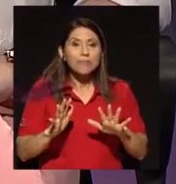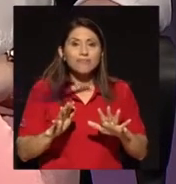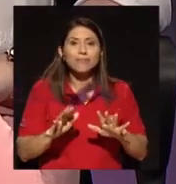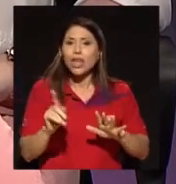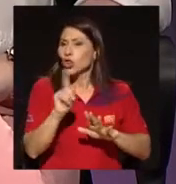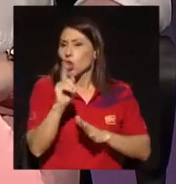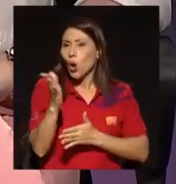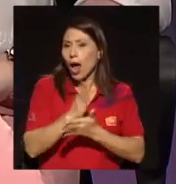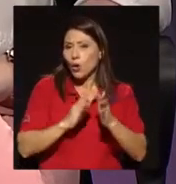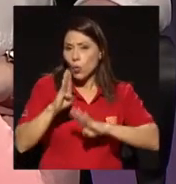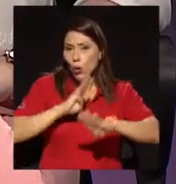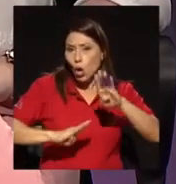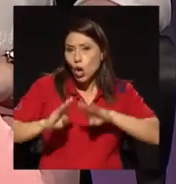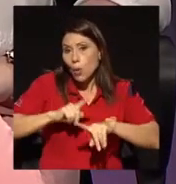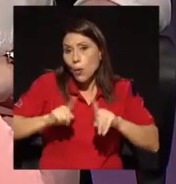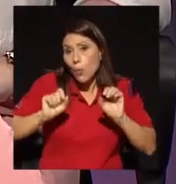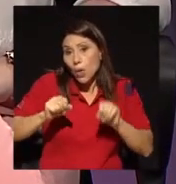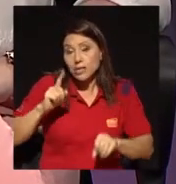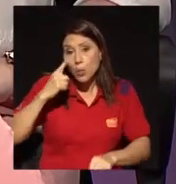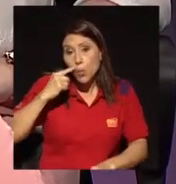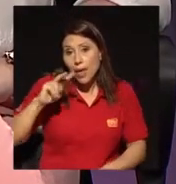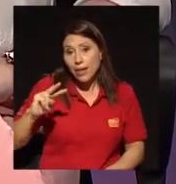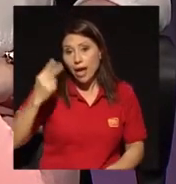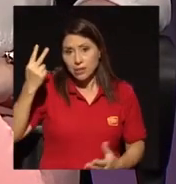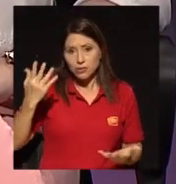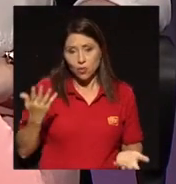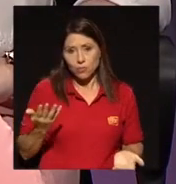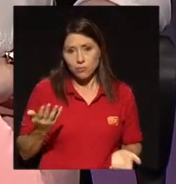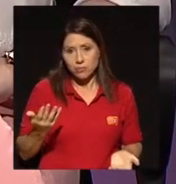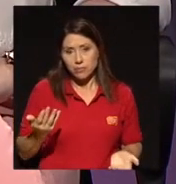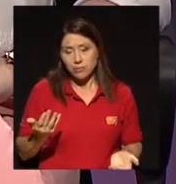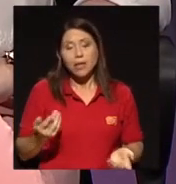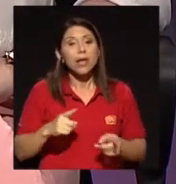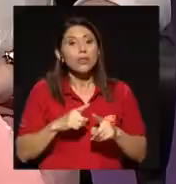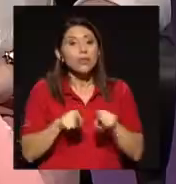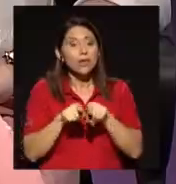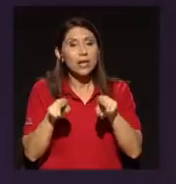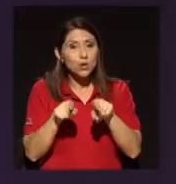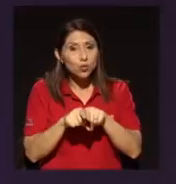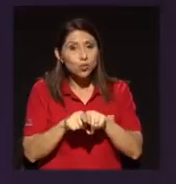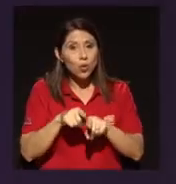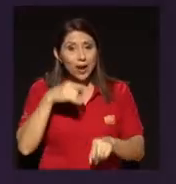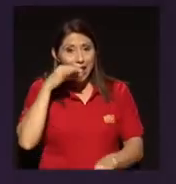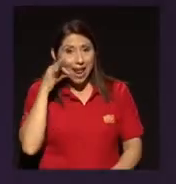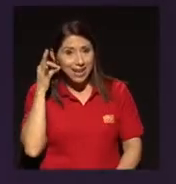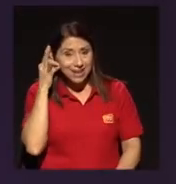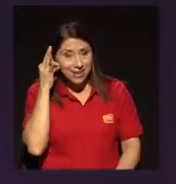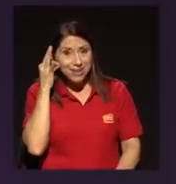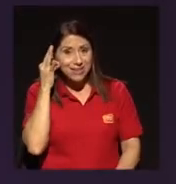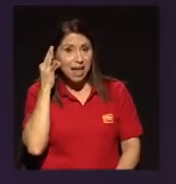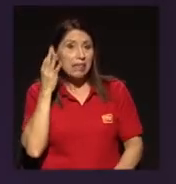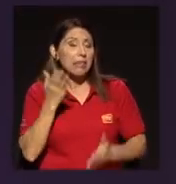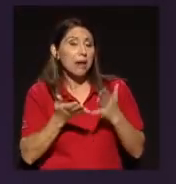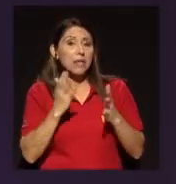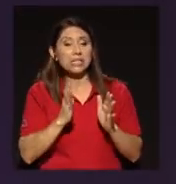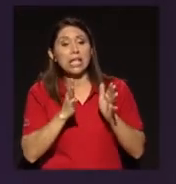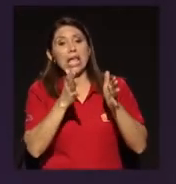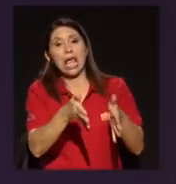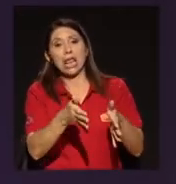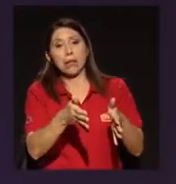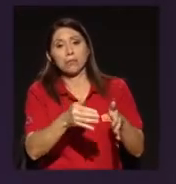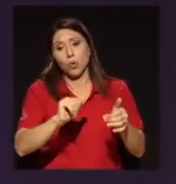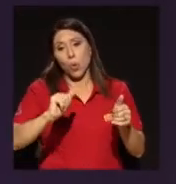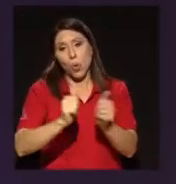está ocupando el rol de un padrastro, uh-huh, etcétera, donde incluso la niña ha sido dejada bajo el cuidado de esta